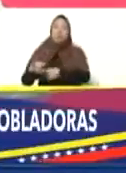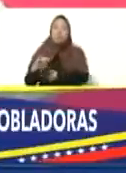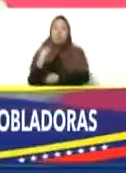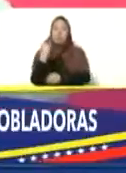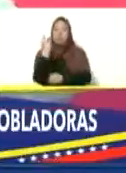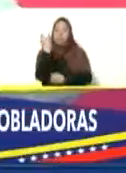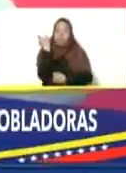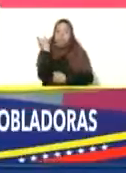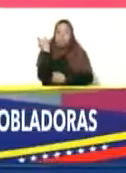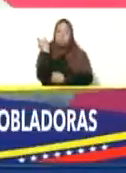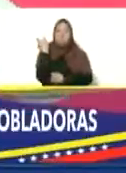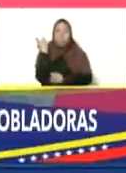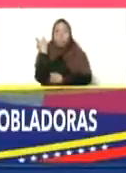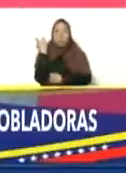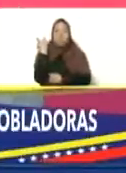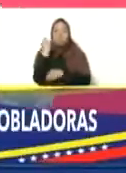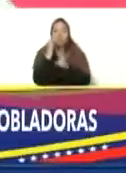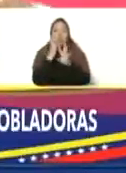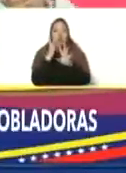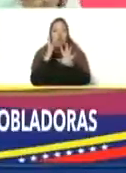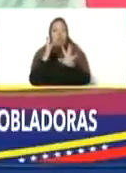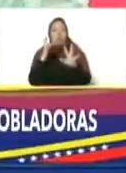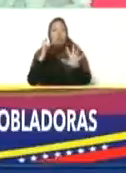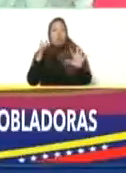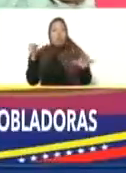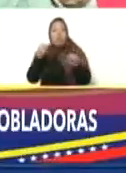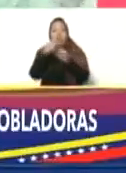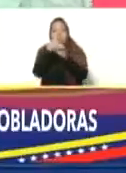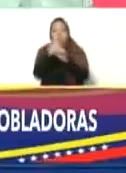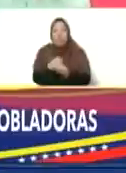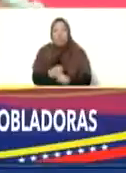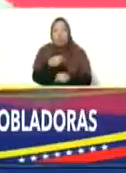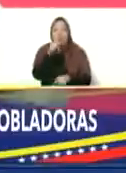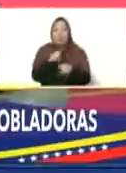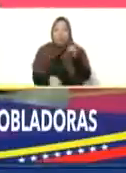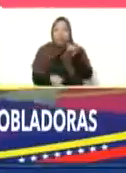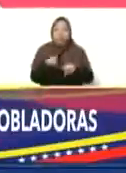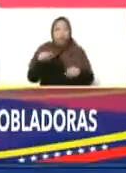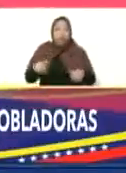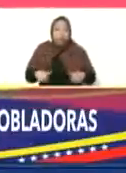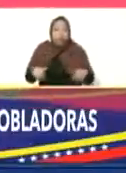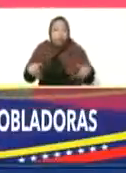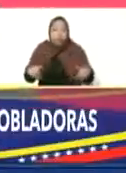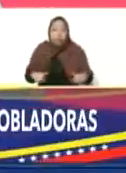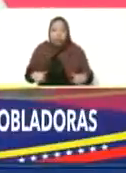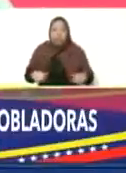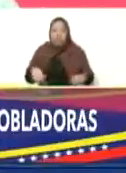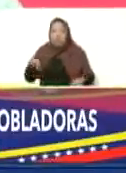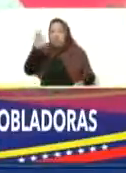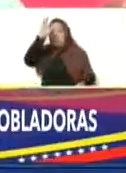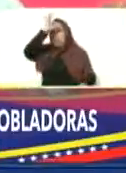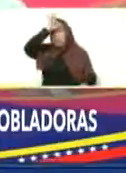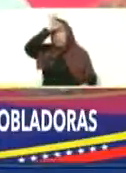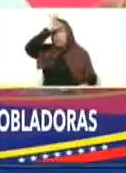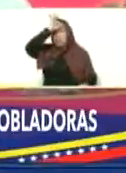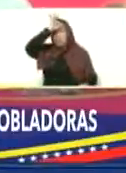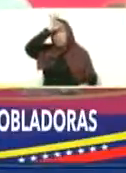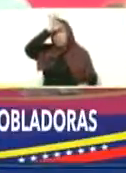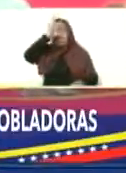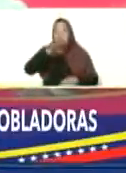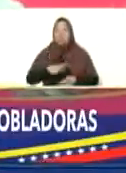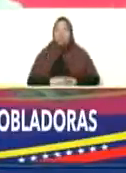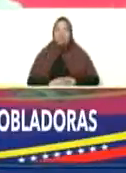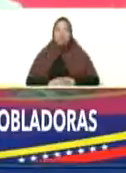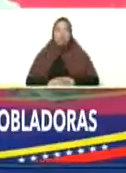colas en un par empezaba la guerra durísima no sabíamos lo que íbamos a pasar